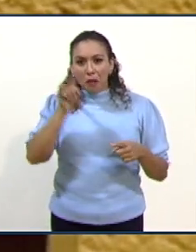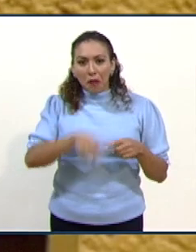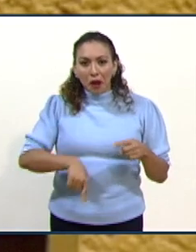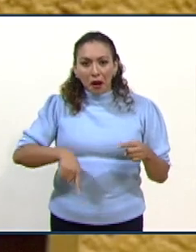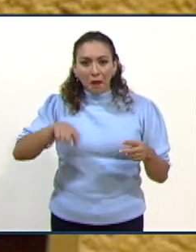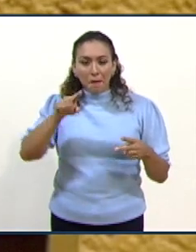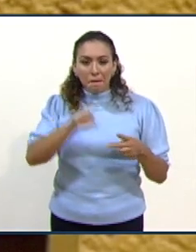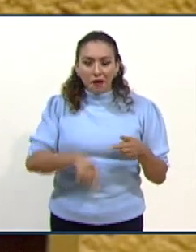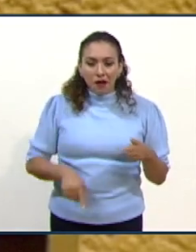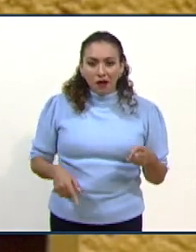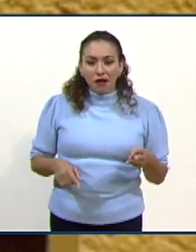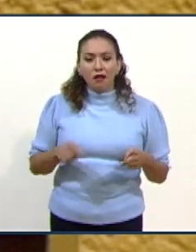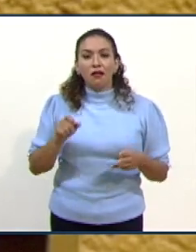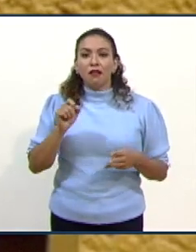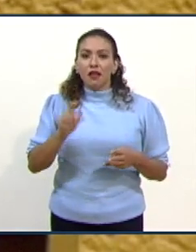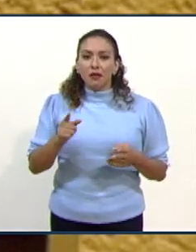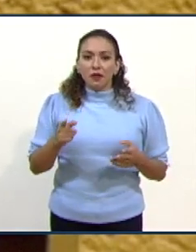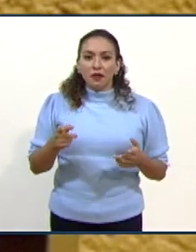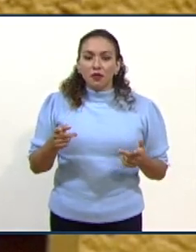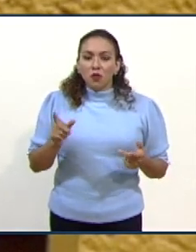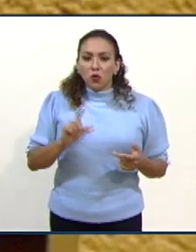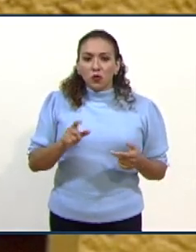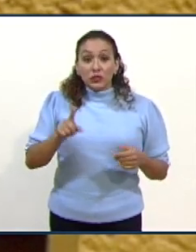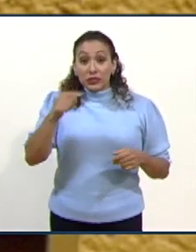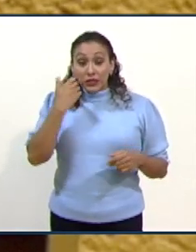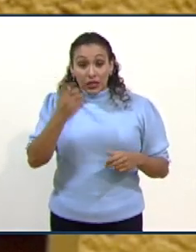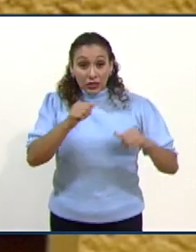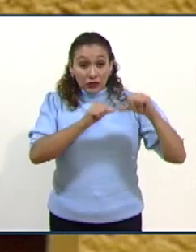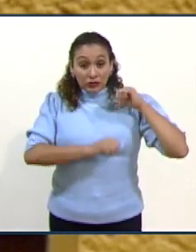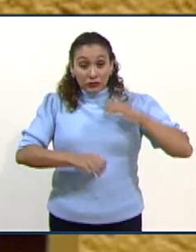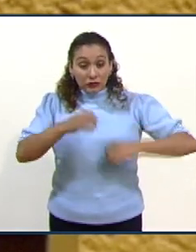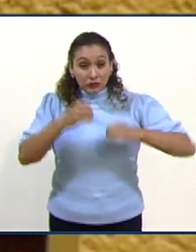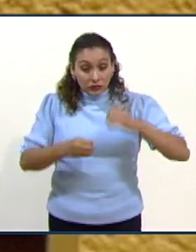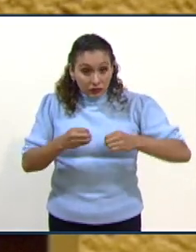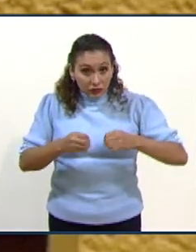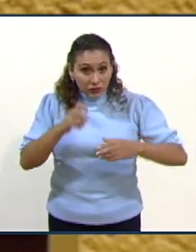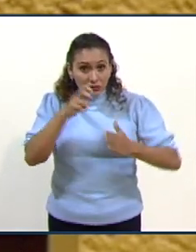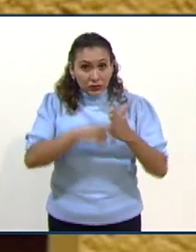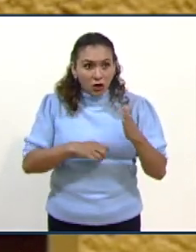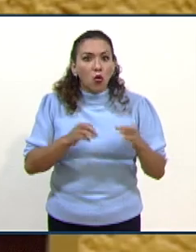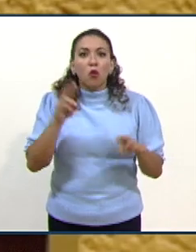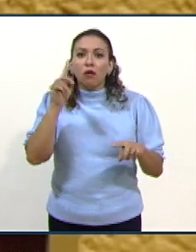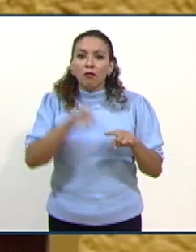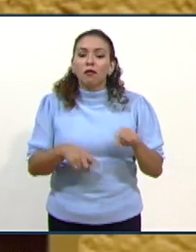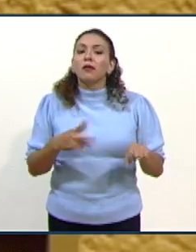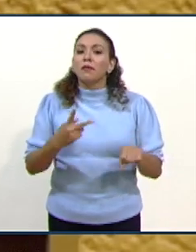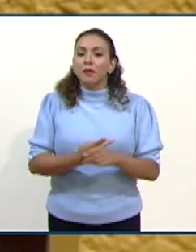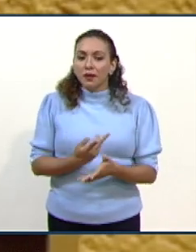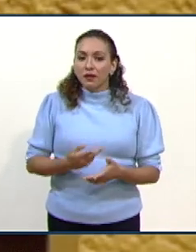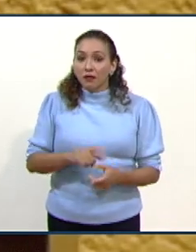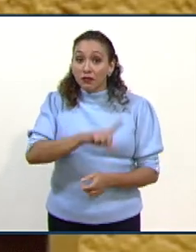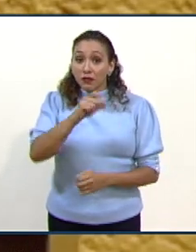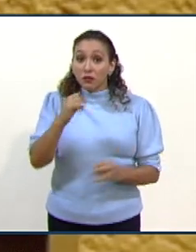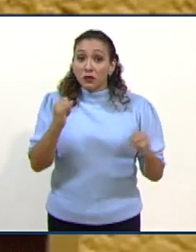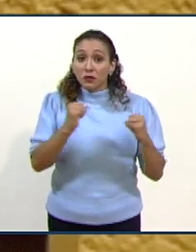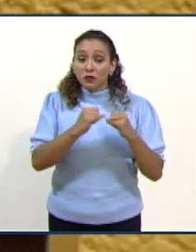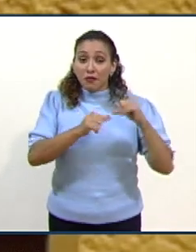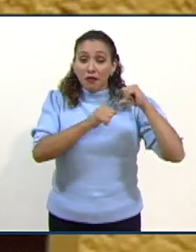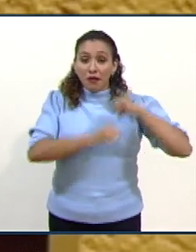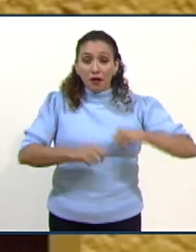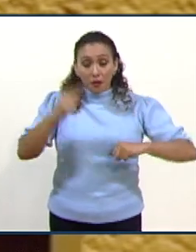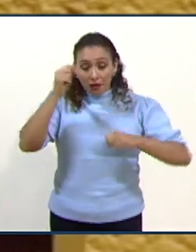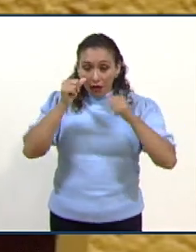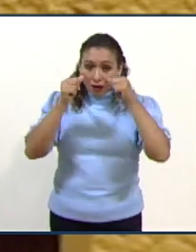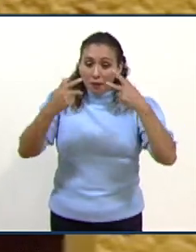No habrá ante quién ir a hacer valer su voz. No habrá un tribunal que escuche a